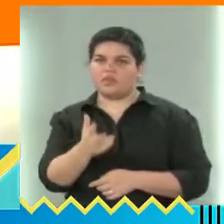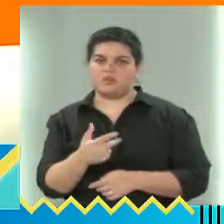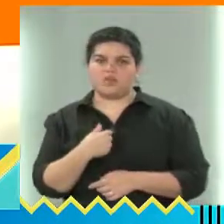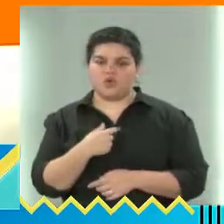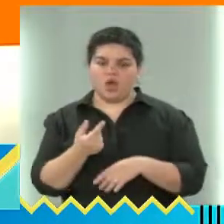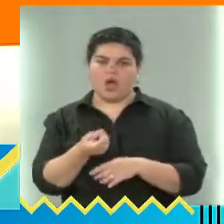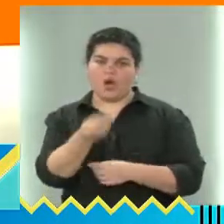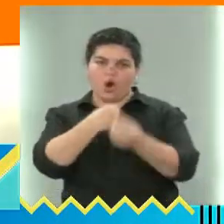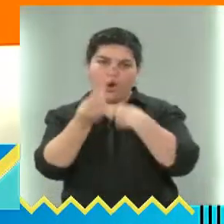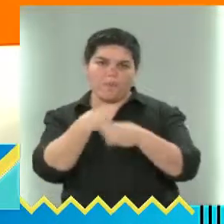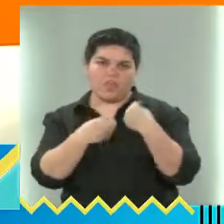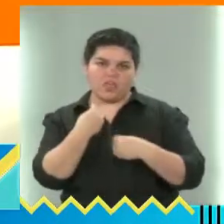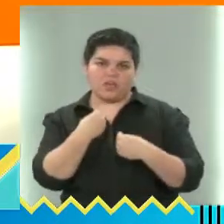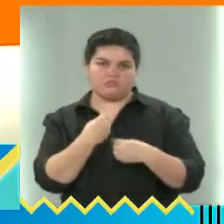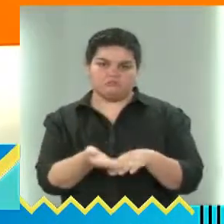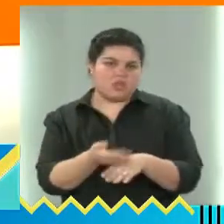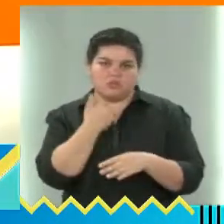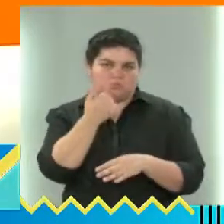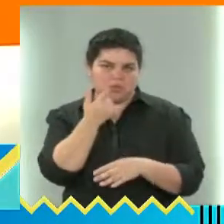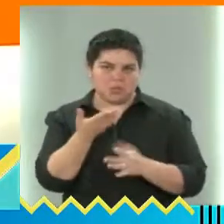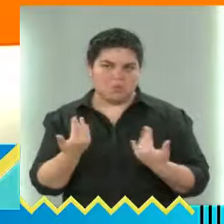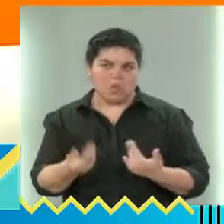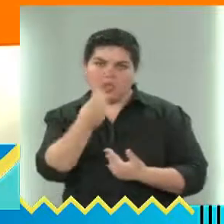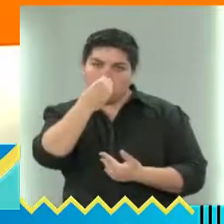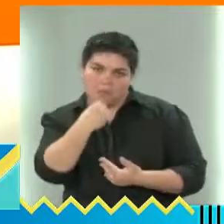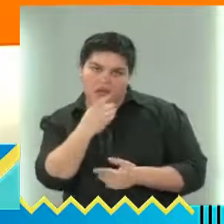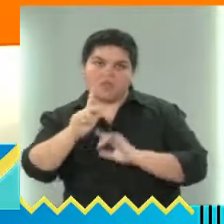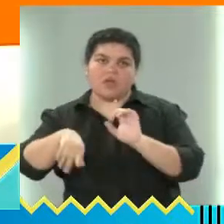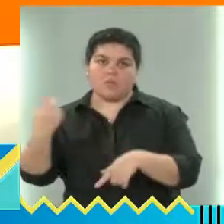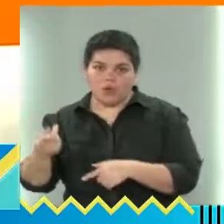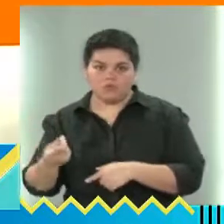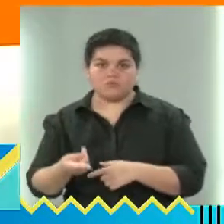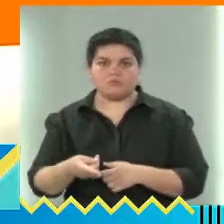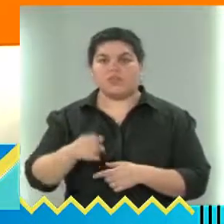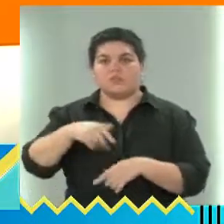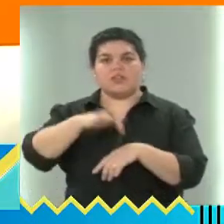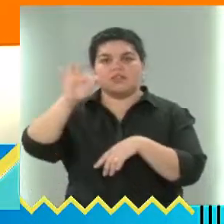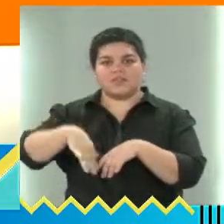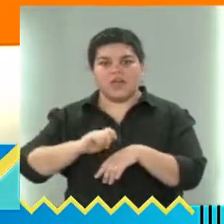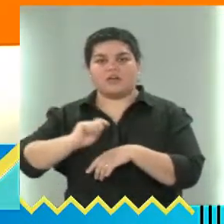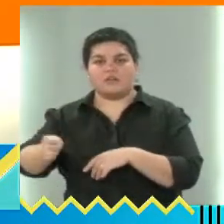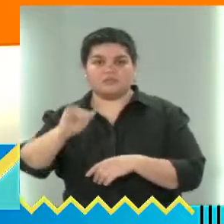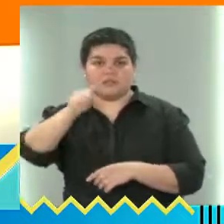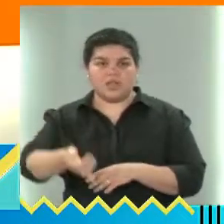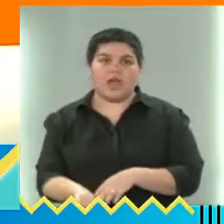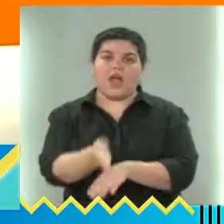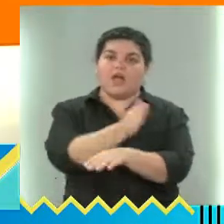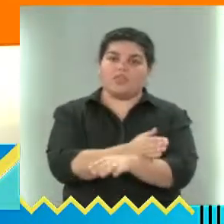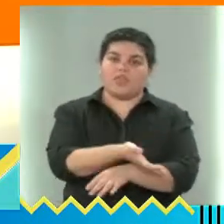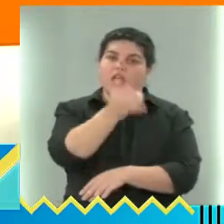ayunas. Eso ya no es un requisito para donar sangre, sino al contrario, sugerimos que infundan cierta cantidad de líquido previo a la